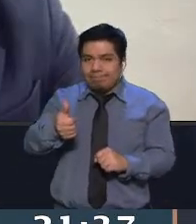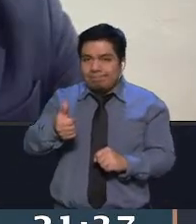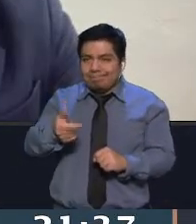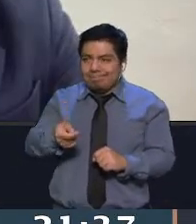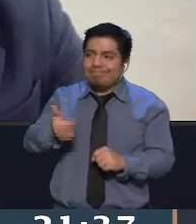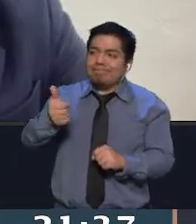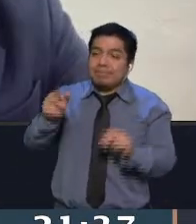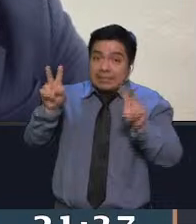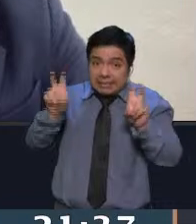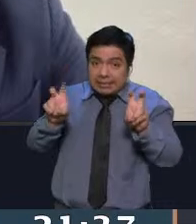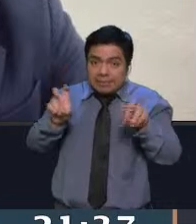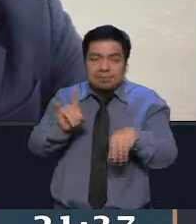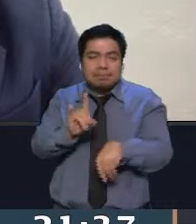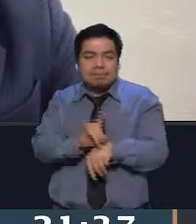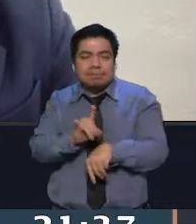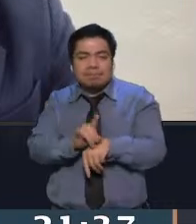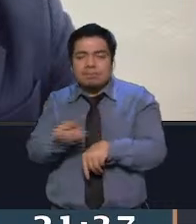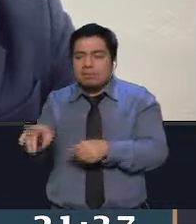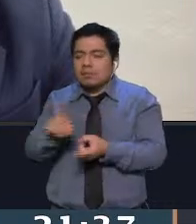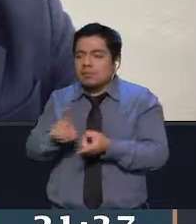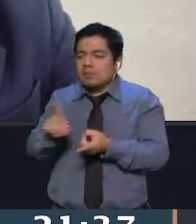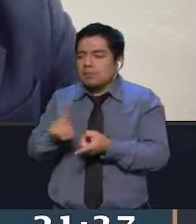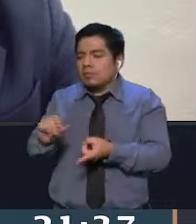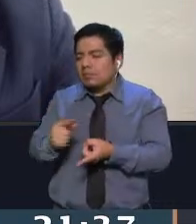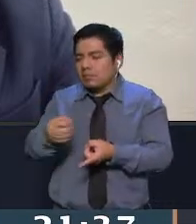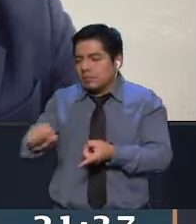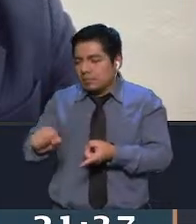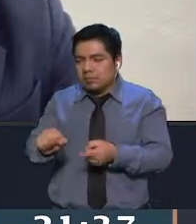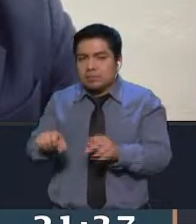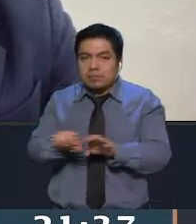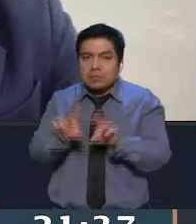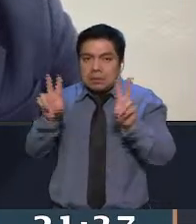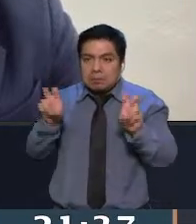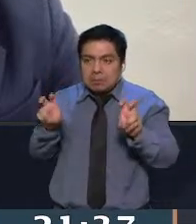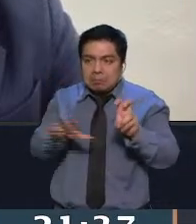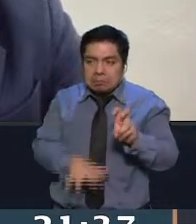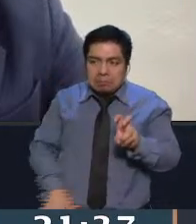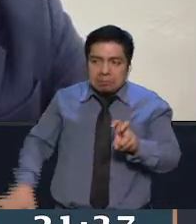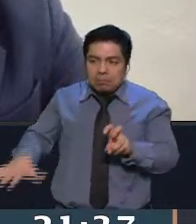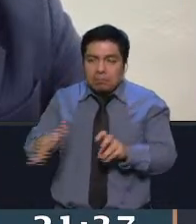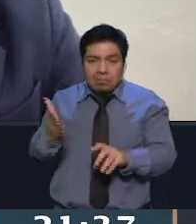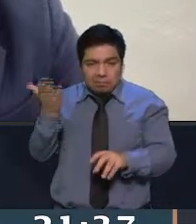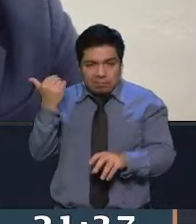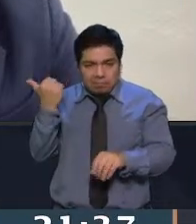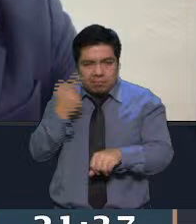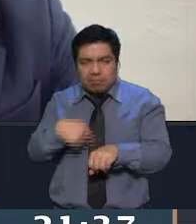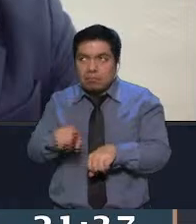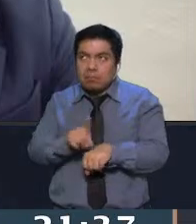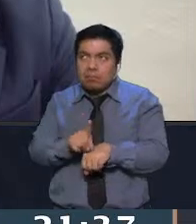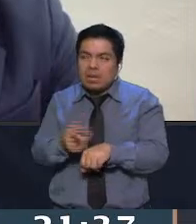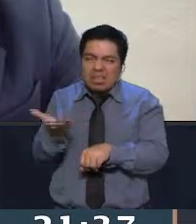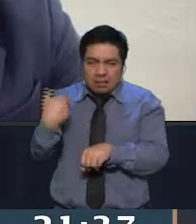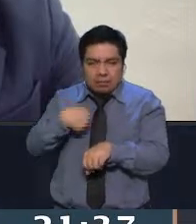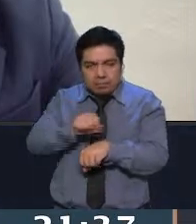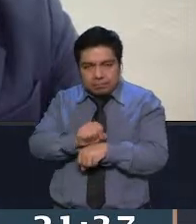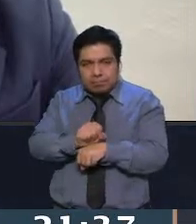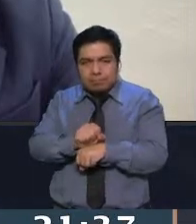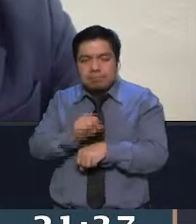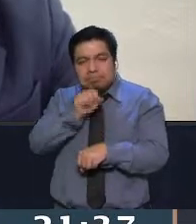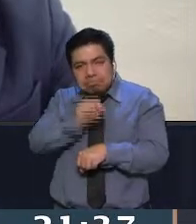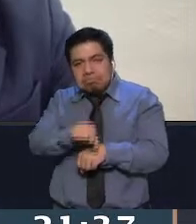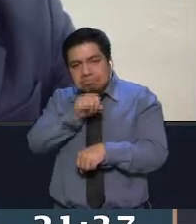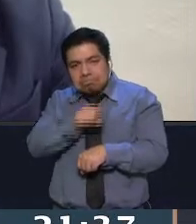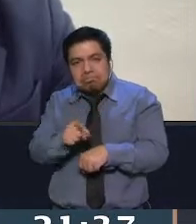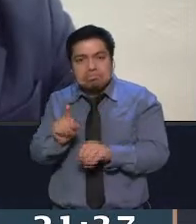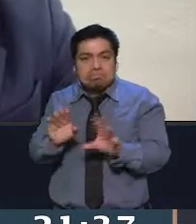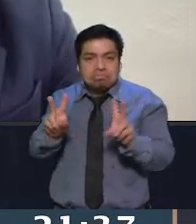o intento de filtración que intentan implantar en el imaginario público. Hace unos días, hace unas semanas, también hubo una